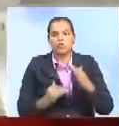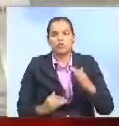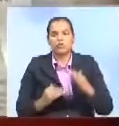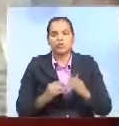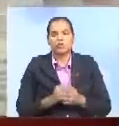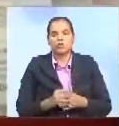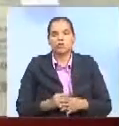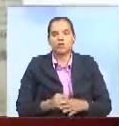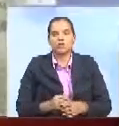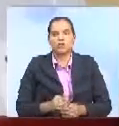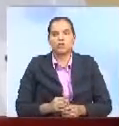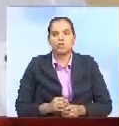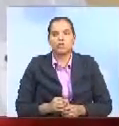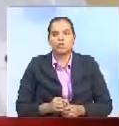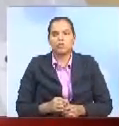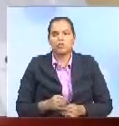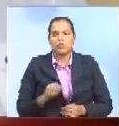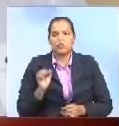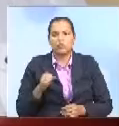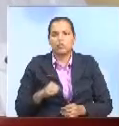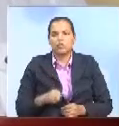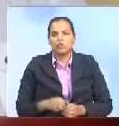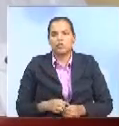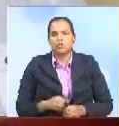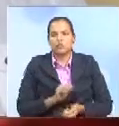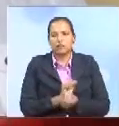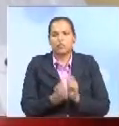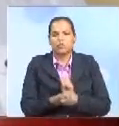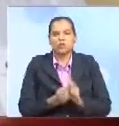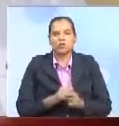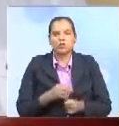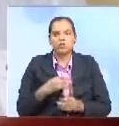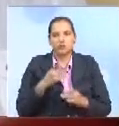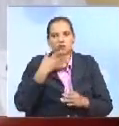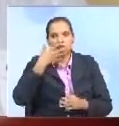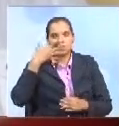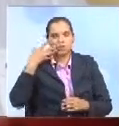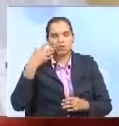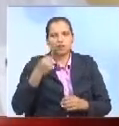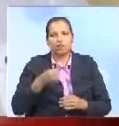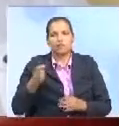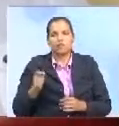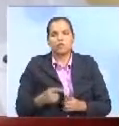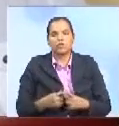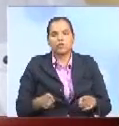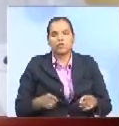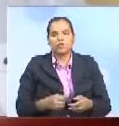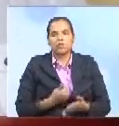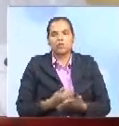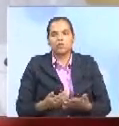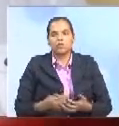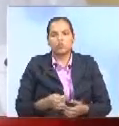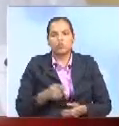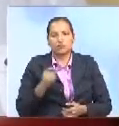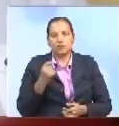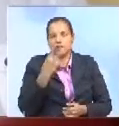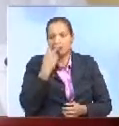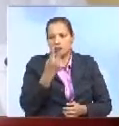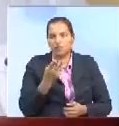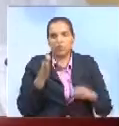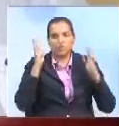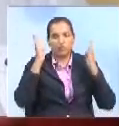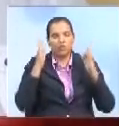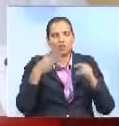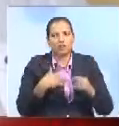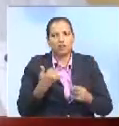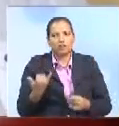la trayectoria del diario. Situaciones que nos conllevan a mejorar en algunos casos y en otros a darnos cuenta pues que existe en